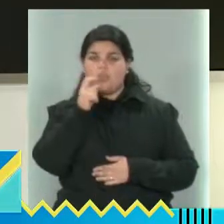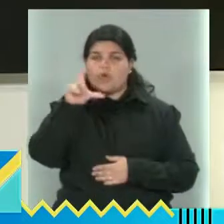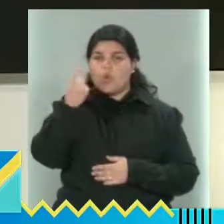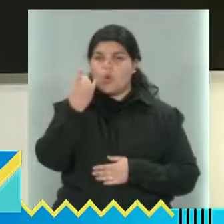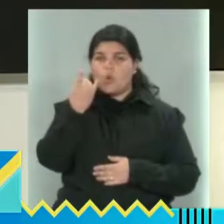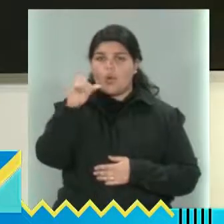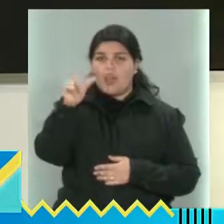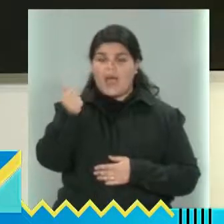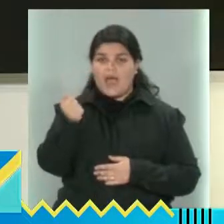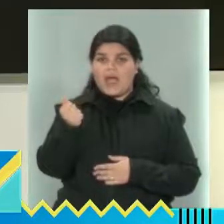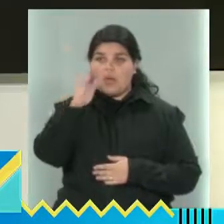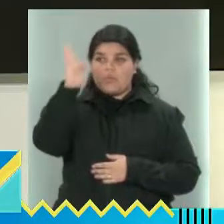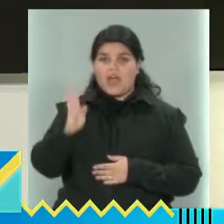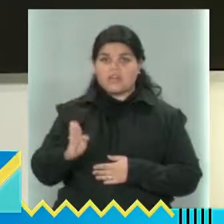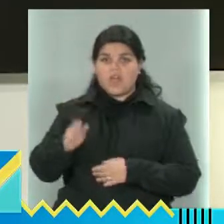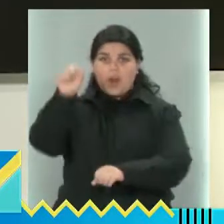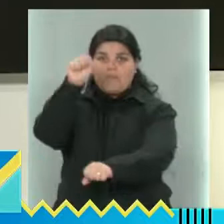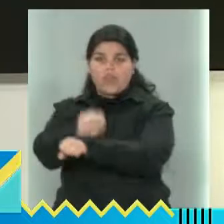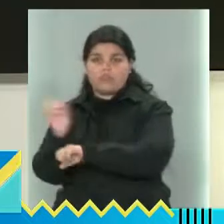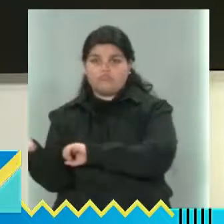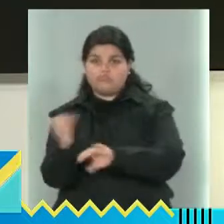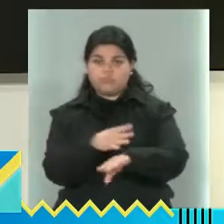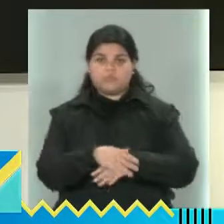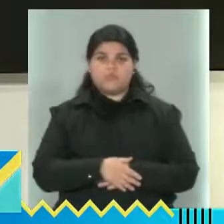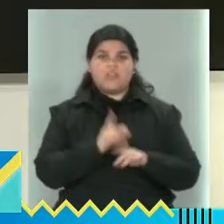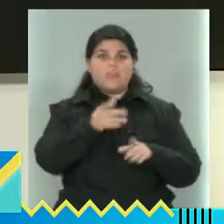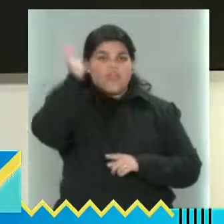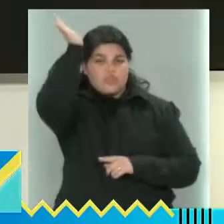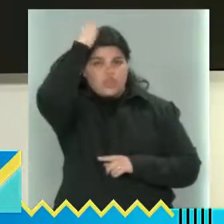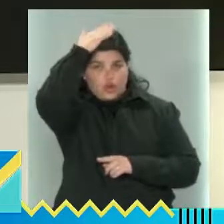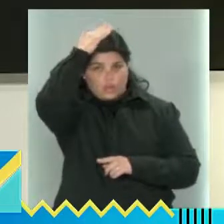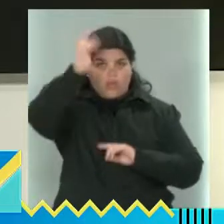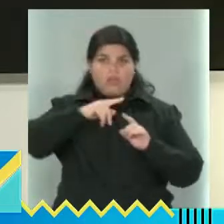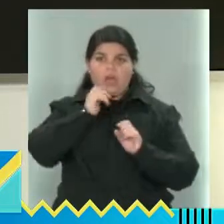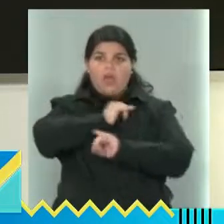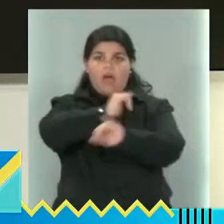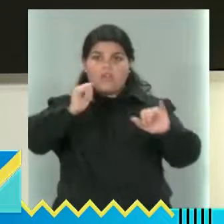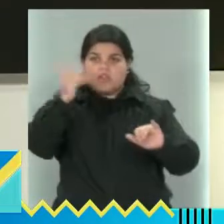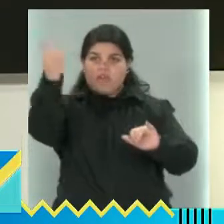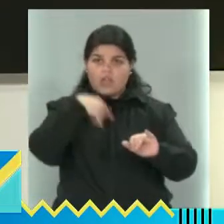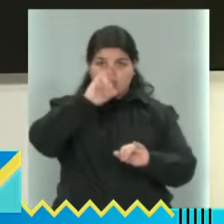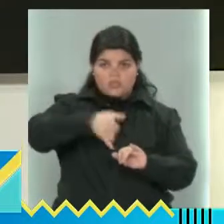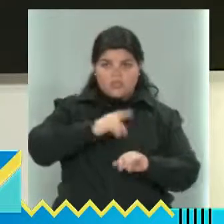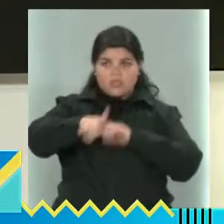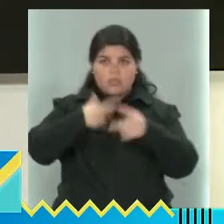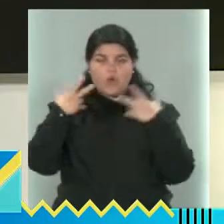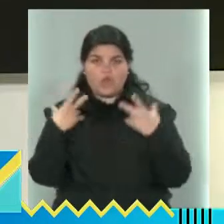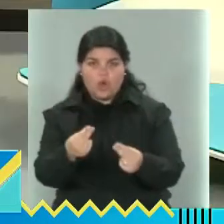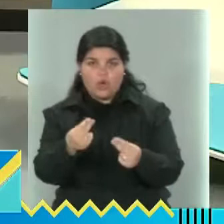en Brasil. ¿Sí? Con un Donald Trump que dijo que iba a venir, al final después dijo que no iba a venir, con la situación de Venezuela